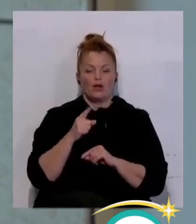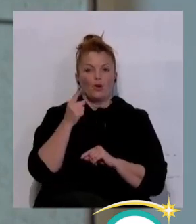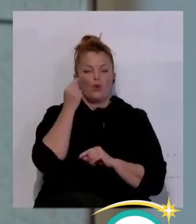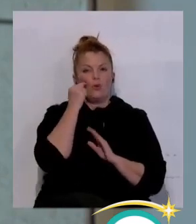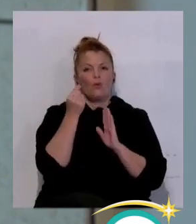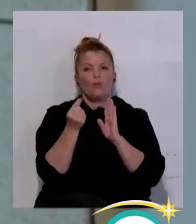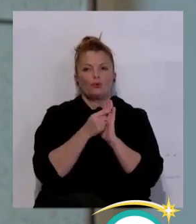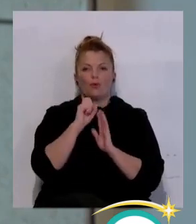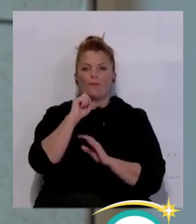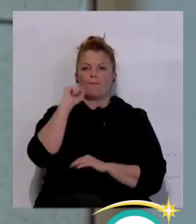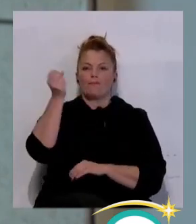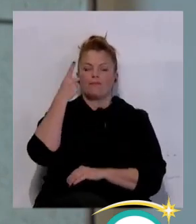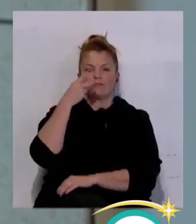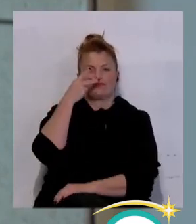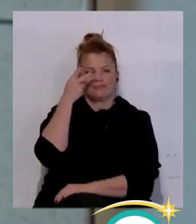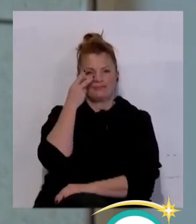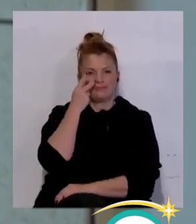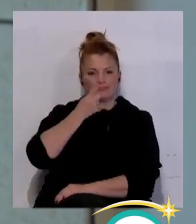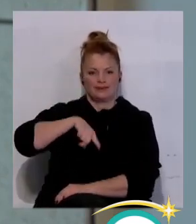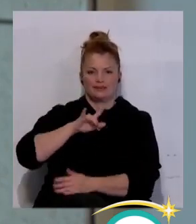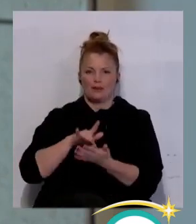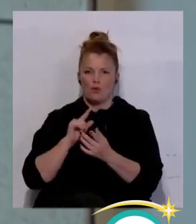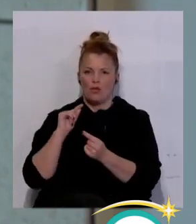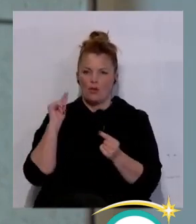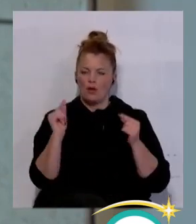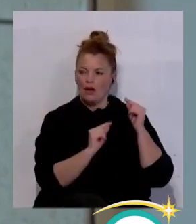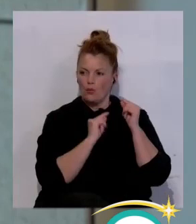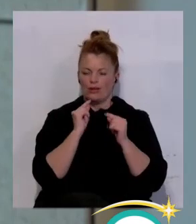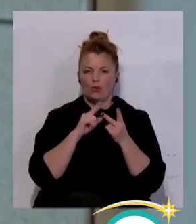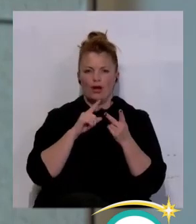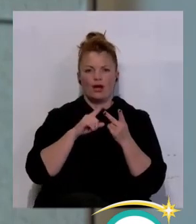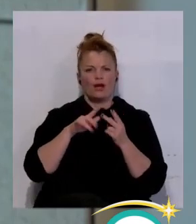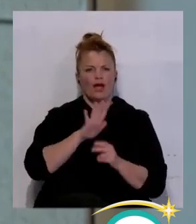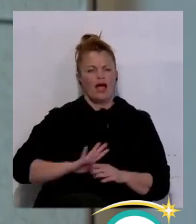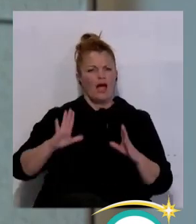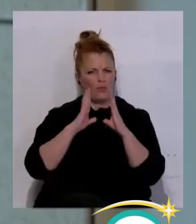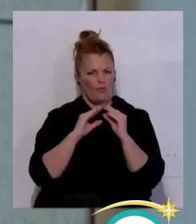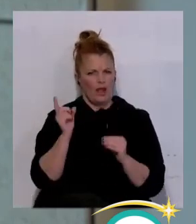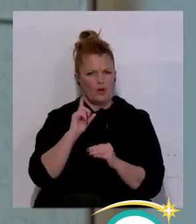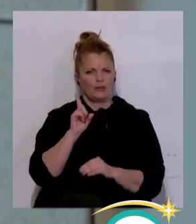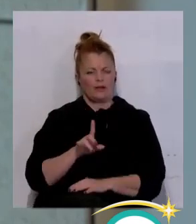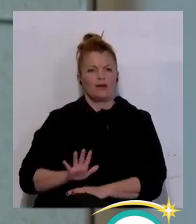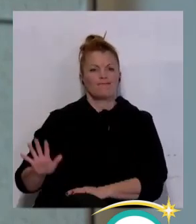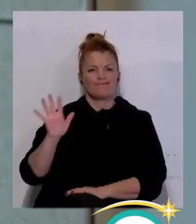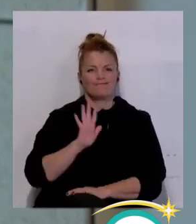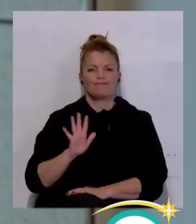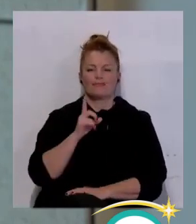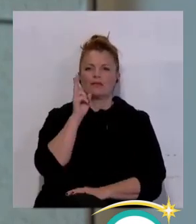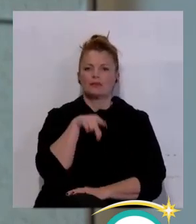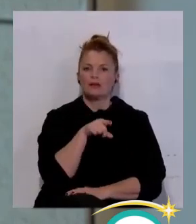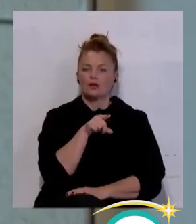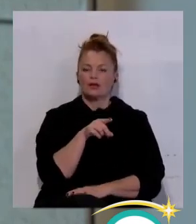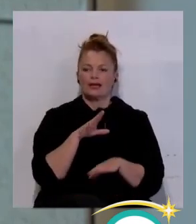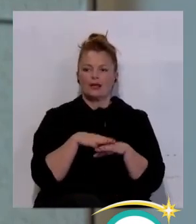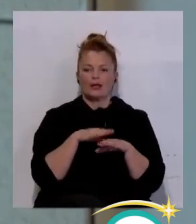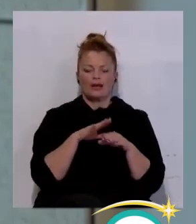quizás más interesantes y controvertidos que estamos discutiendo, y que a nivel no solamente ya de Andalucía sino a nivel nacional, es el